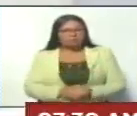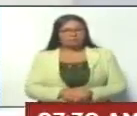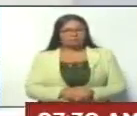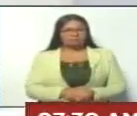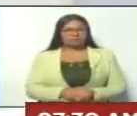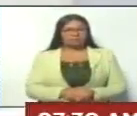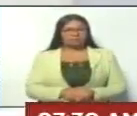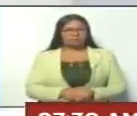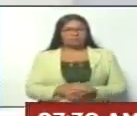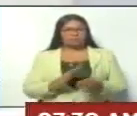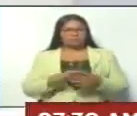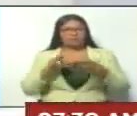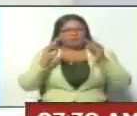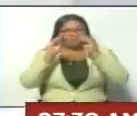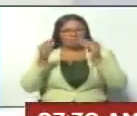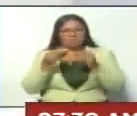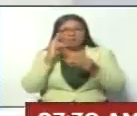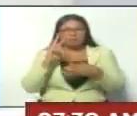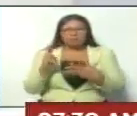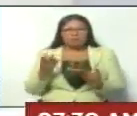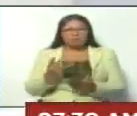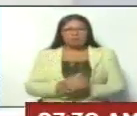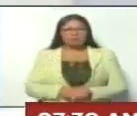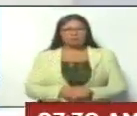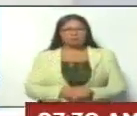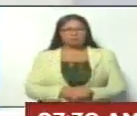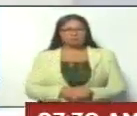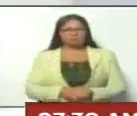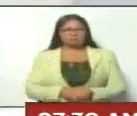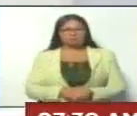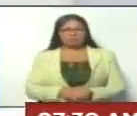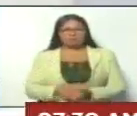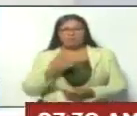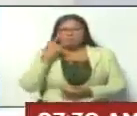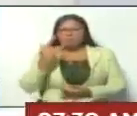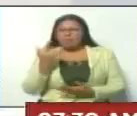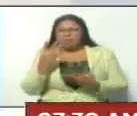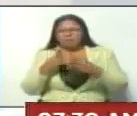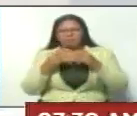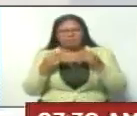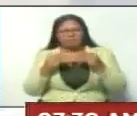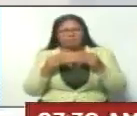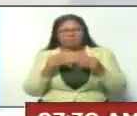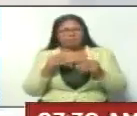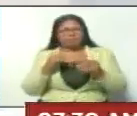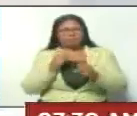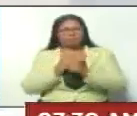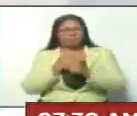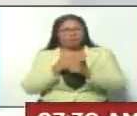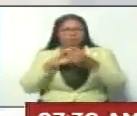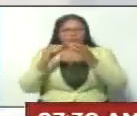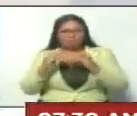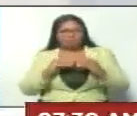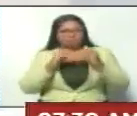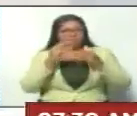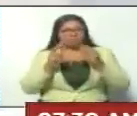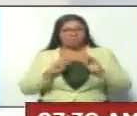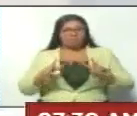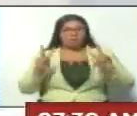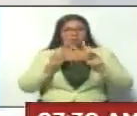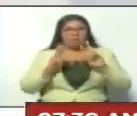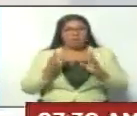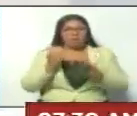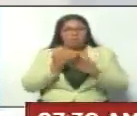obras de arte son para verlas, para mirarlas, para, y sobre todo una obra de esa naturaleza que además tiene un valor simbólico